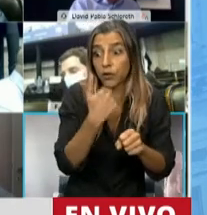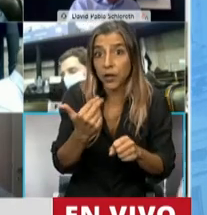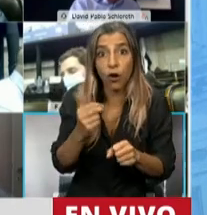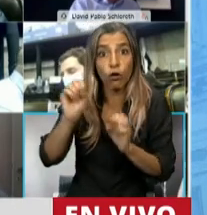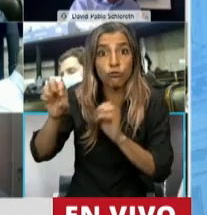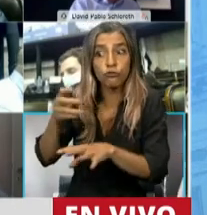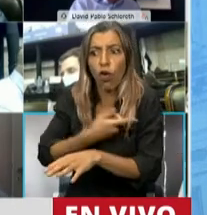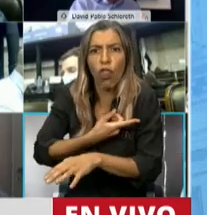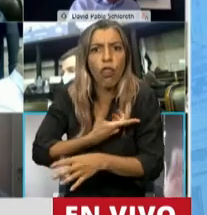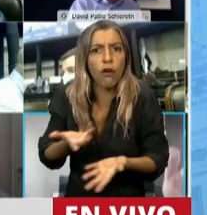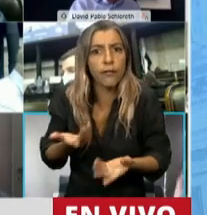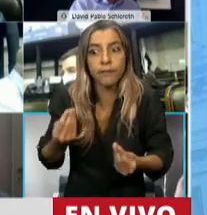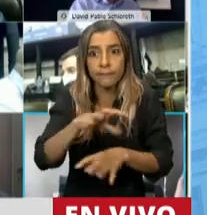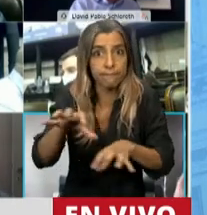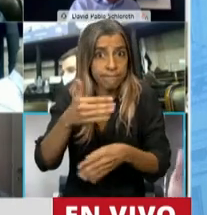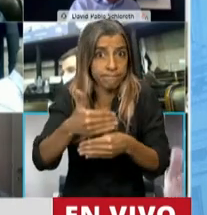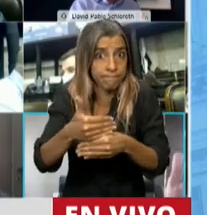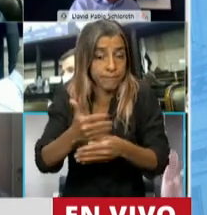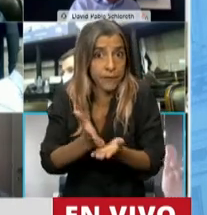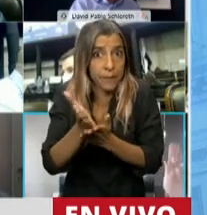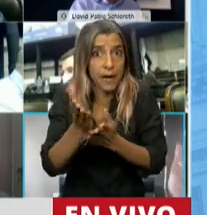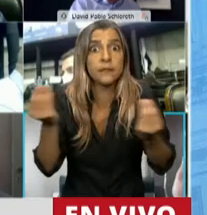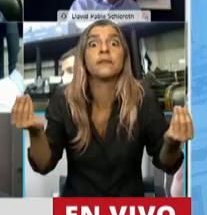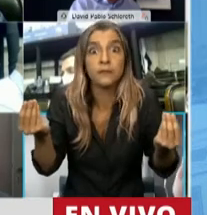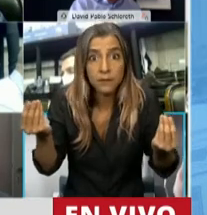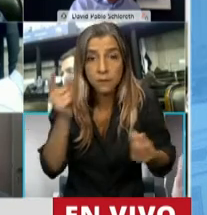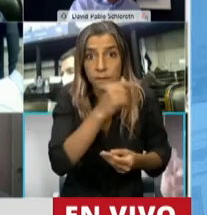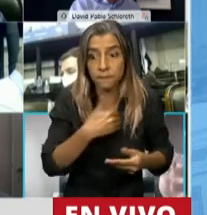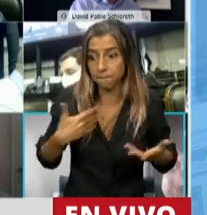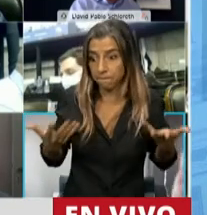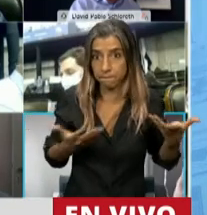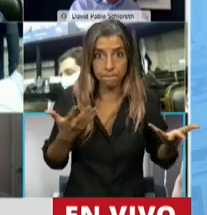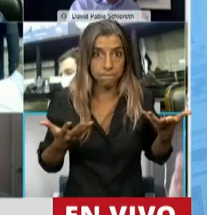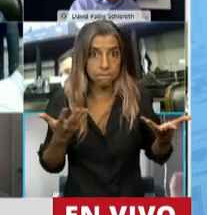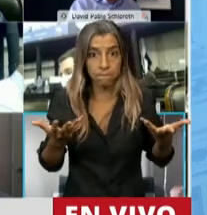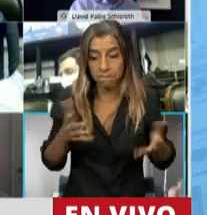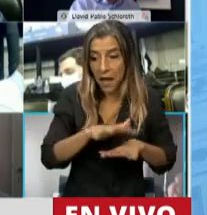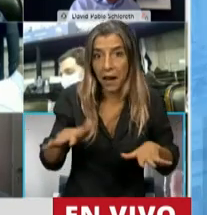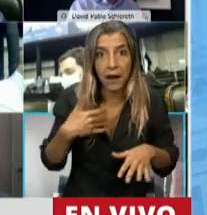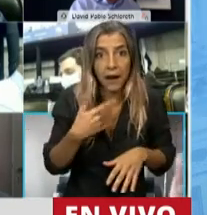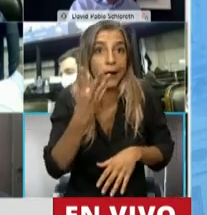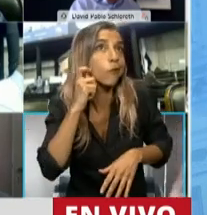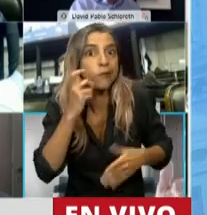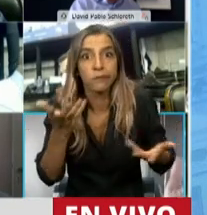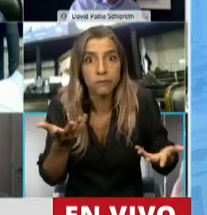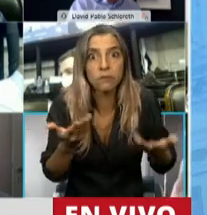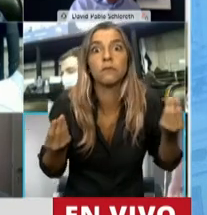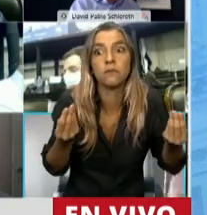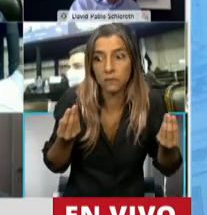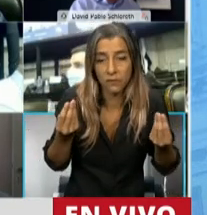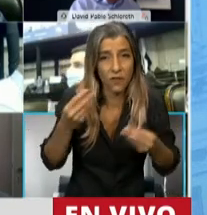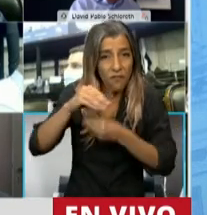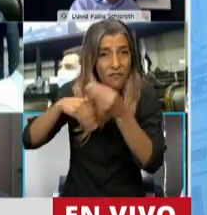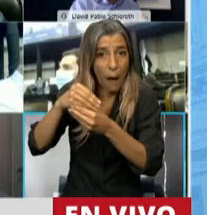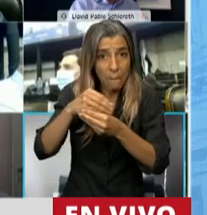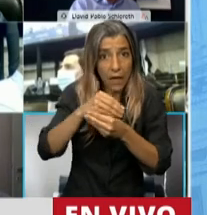sus hijos menores de 4 años. Padres y madres que en muchos casos se encuentran con dificultades concretas para seguir dejándolos al cuidado de familiares o